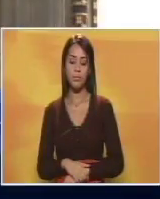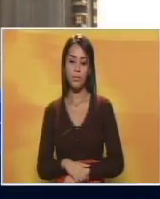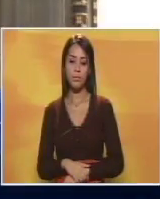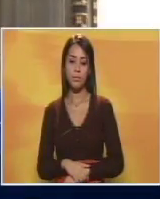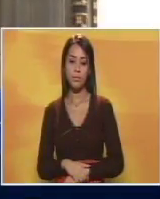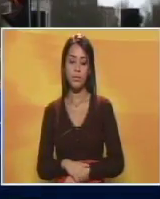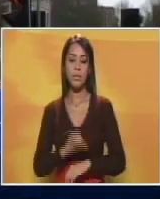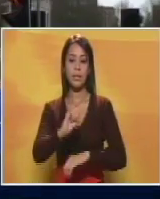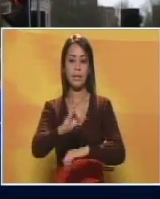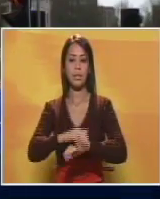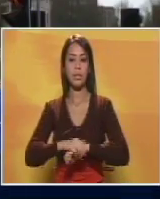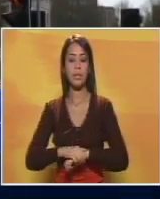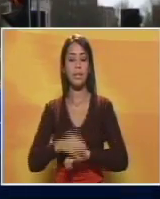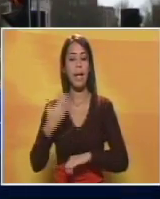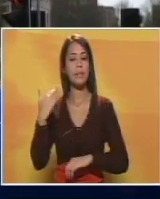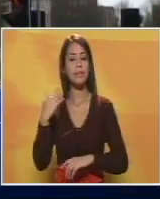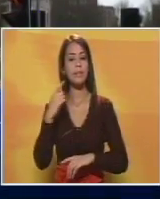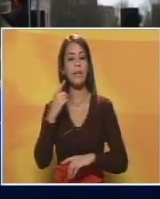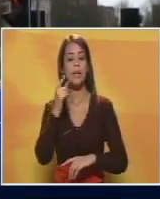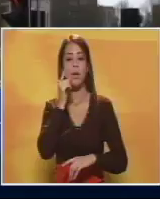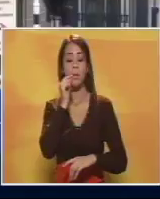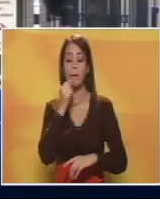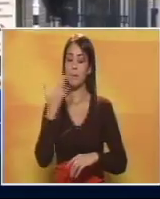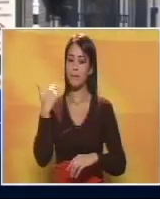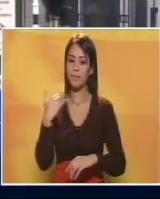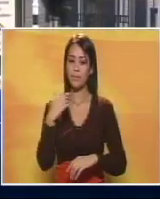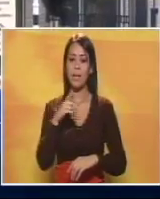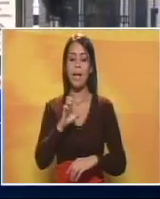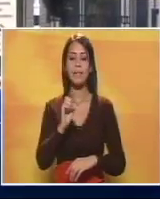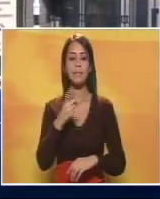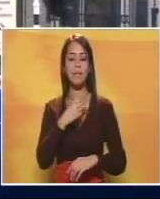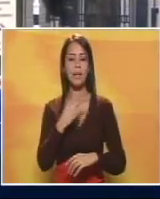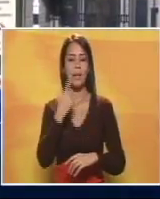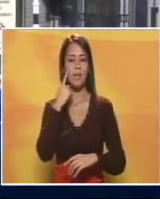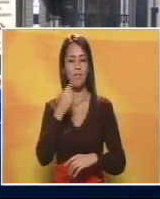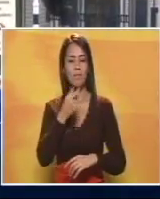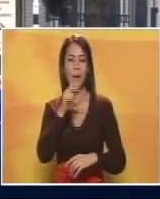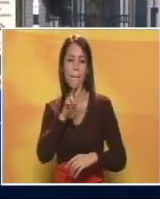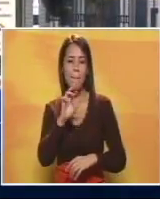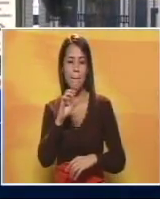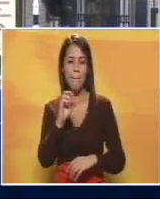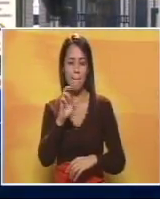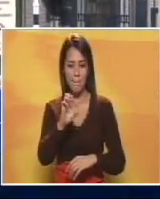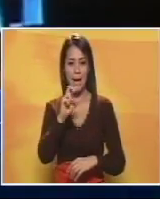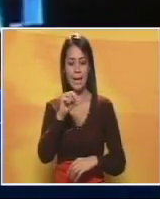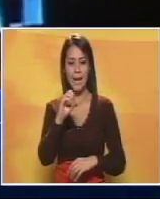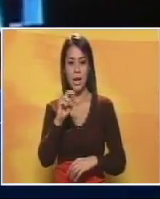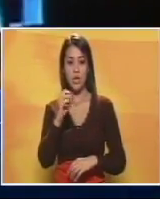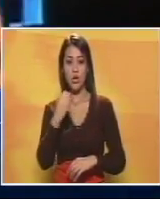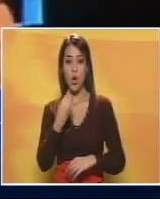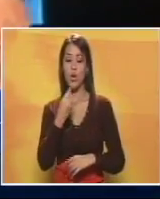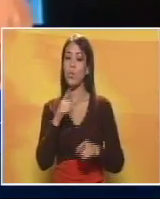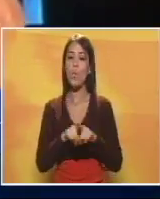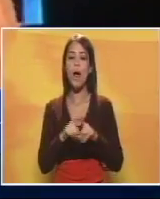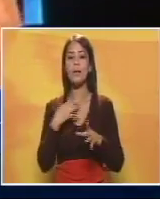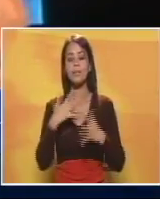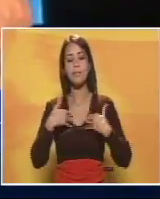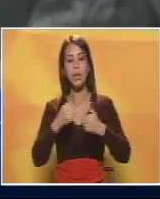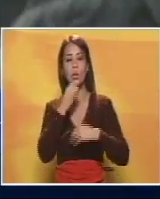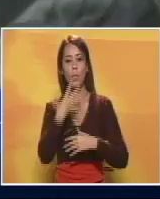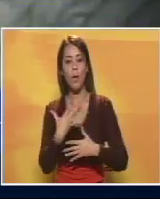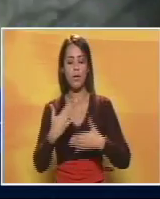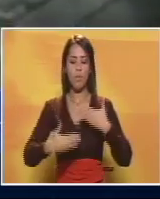En Reino Unido, el ex espía ruso Sergei Skripal, envenenado con un agente nervioso, ya no se encuentra en estado crítico y